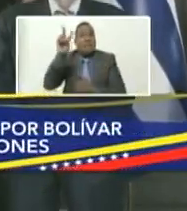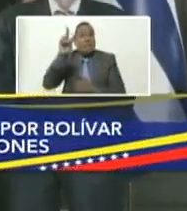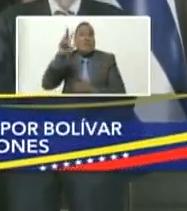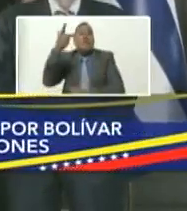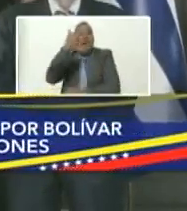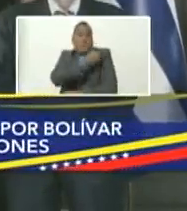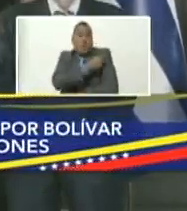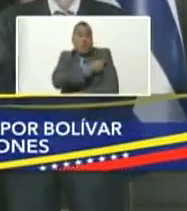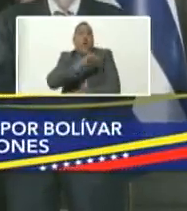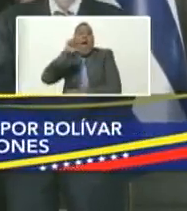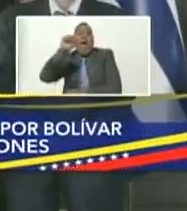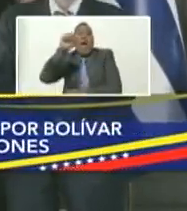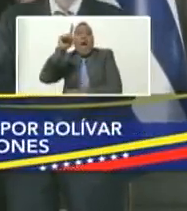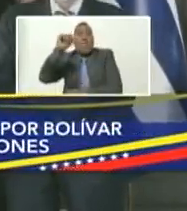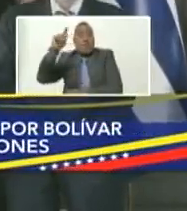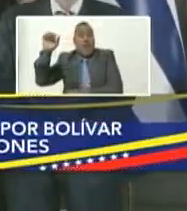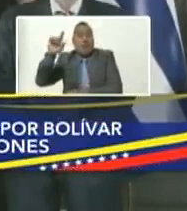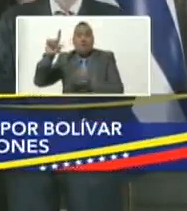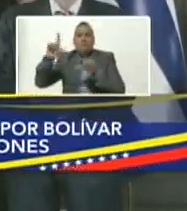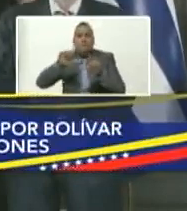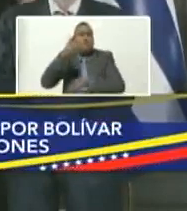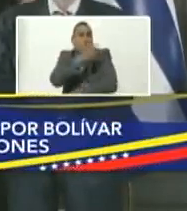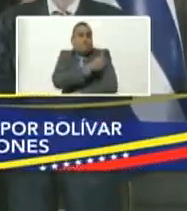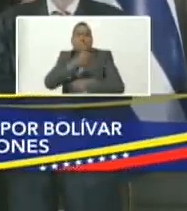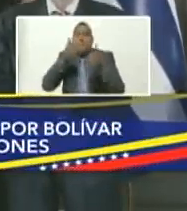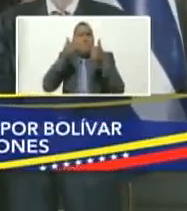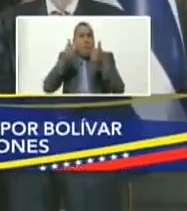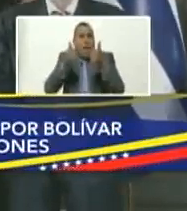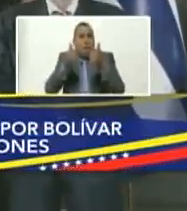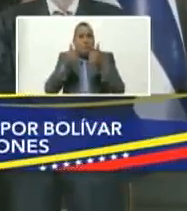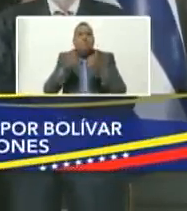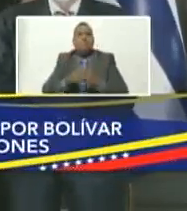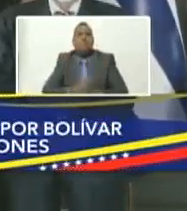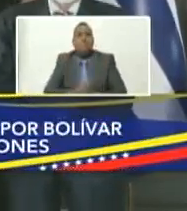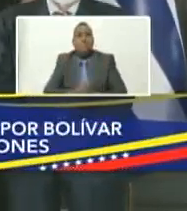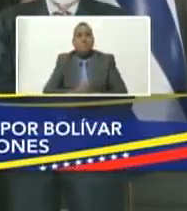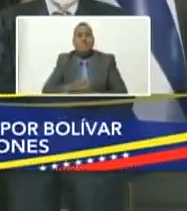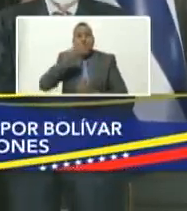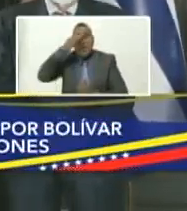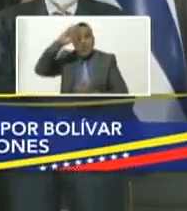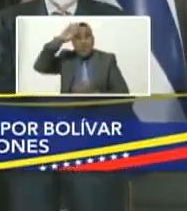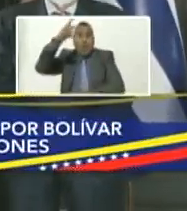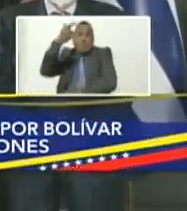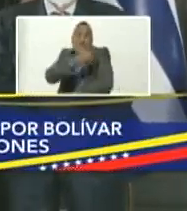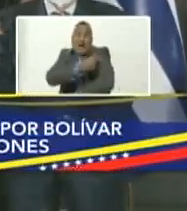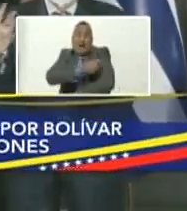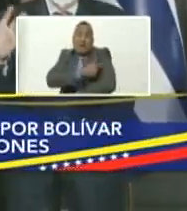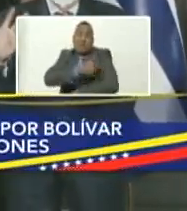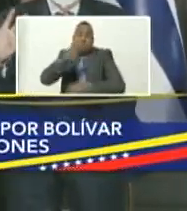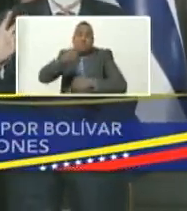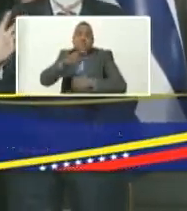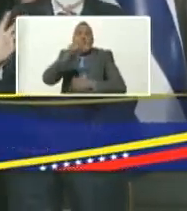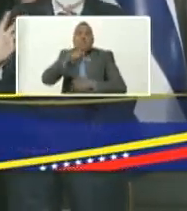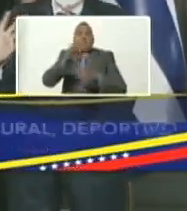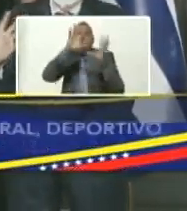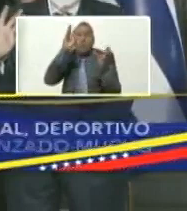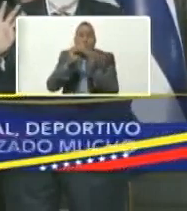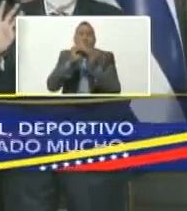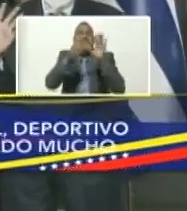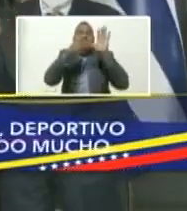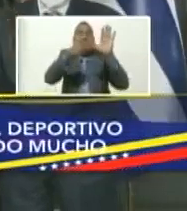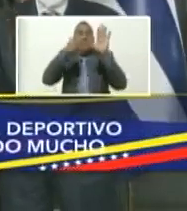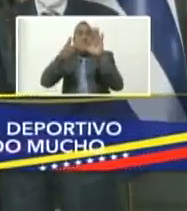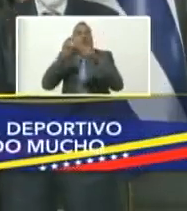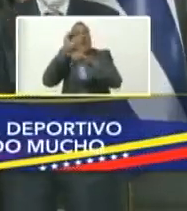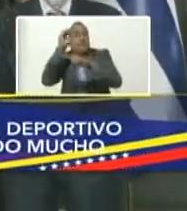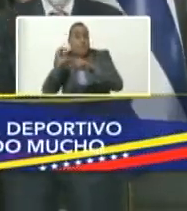buenos resultados, extraordinarios resultados. Ya en Cuba han vacunado al 66% de